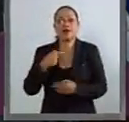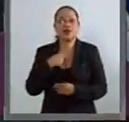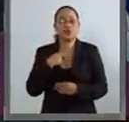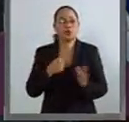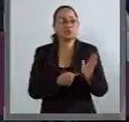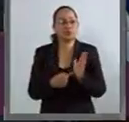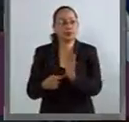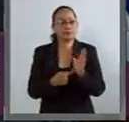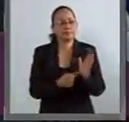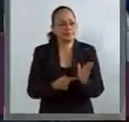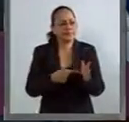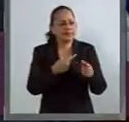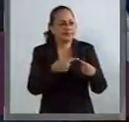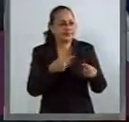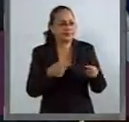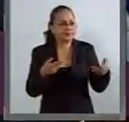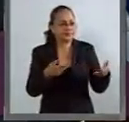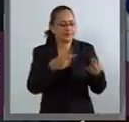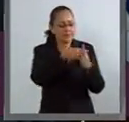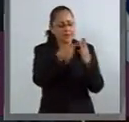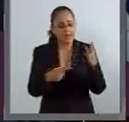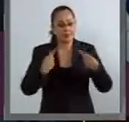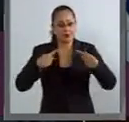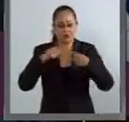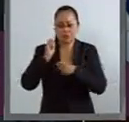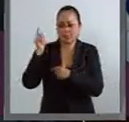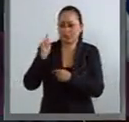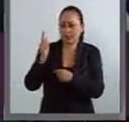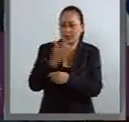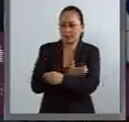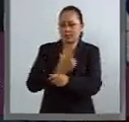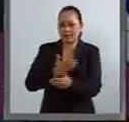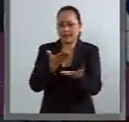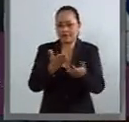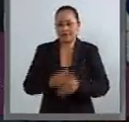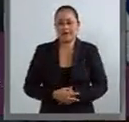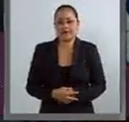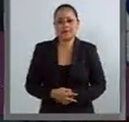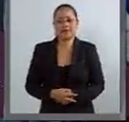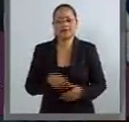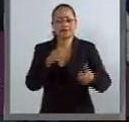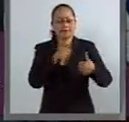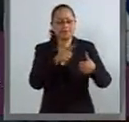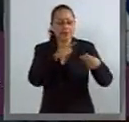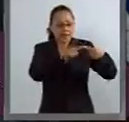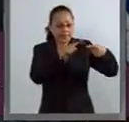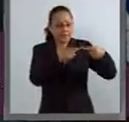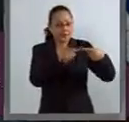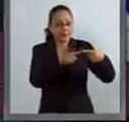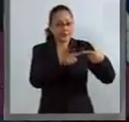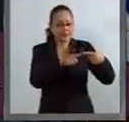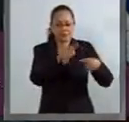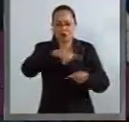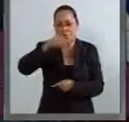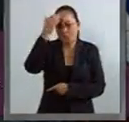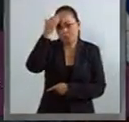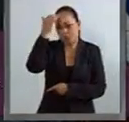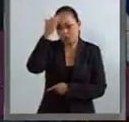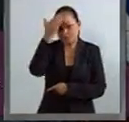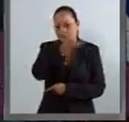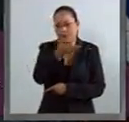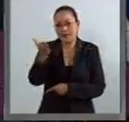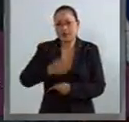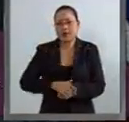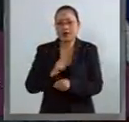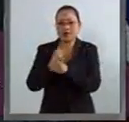la presentación de las tres personalidades que nos van a acompañar. La primera de ellas es muy conocida,